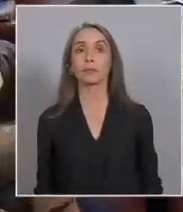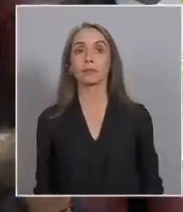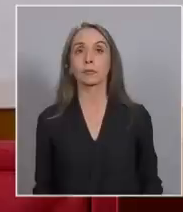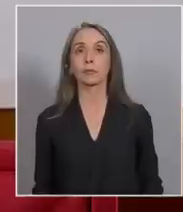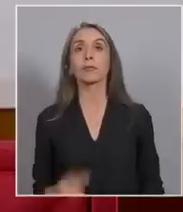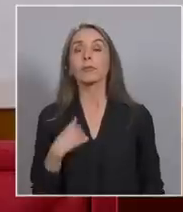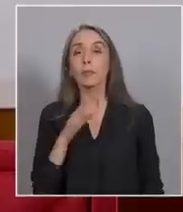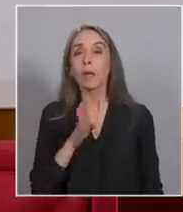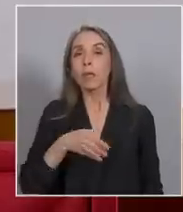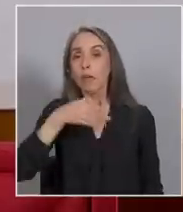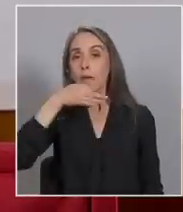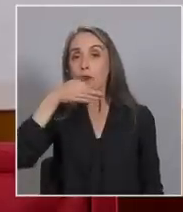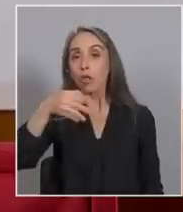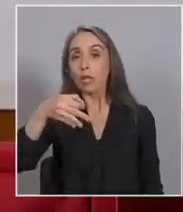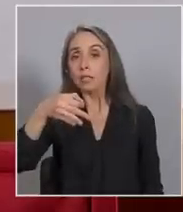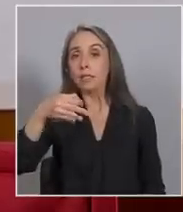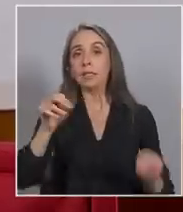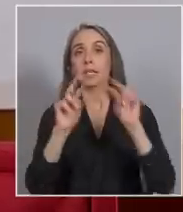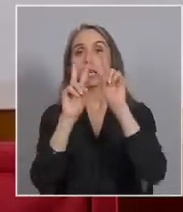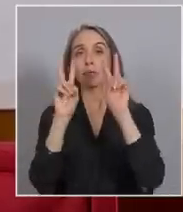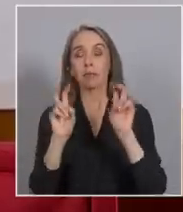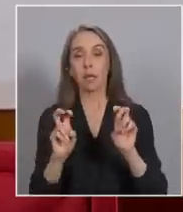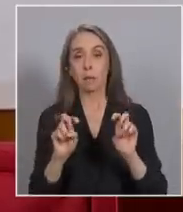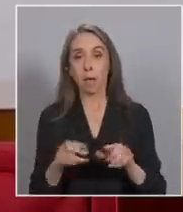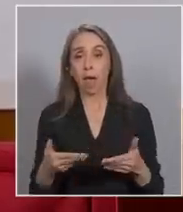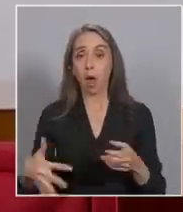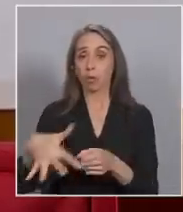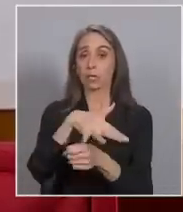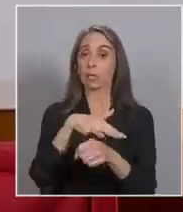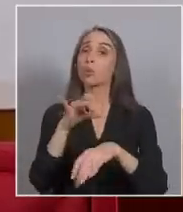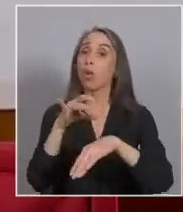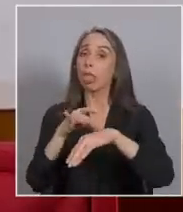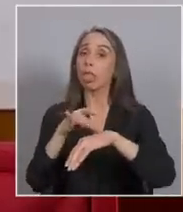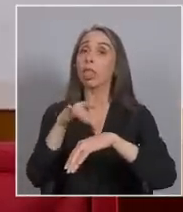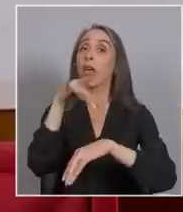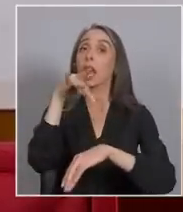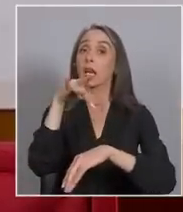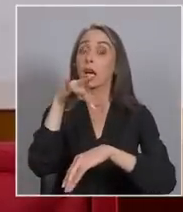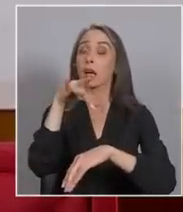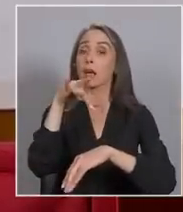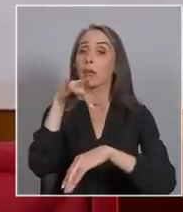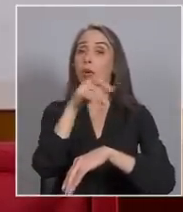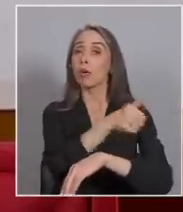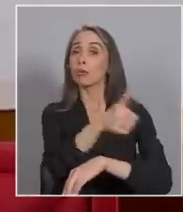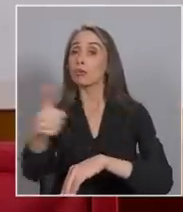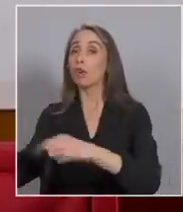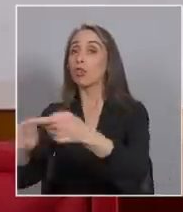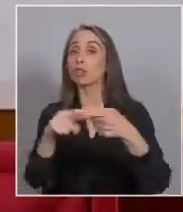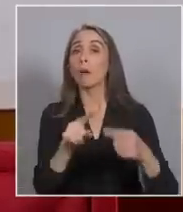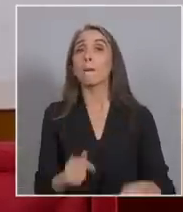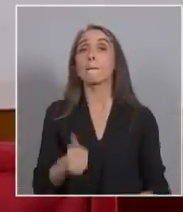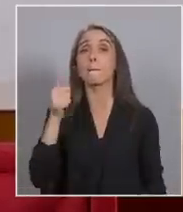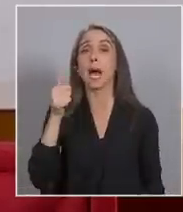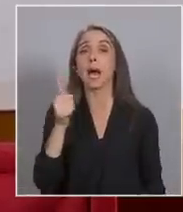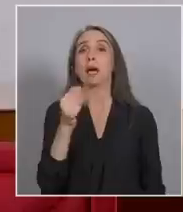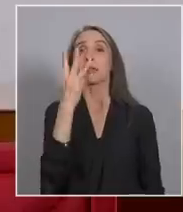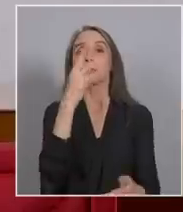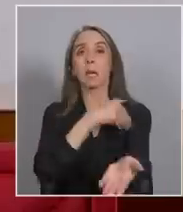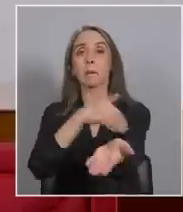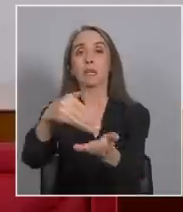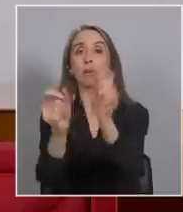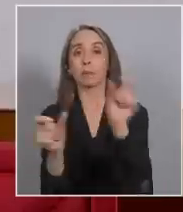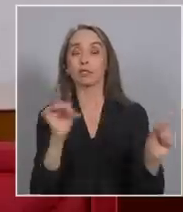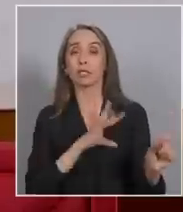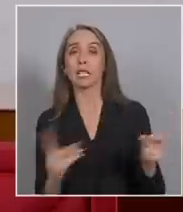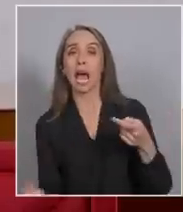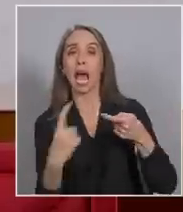Debo referirme también a un tema contingente y delicado para toda la sociedad, pero en particular para 3 millones de personas que hoy